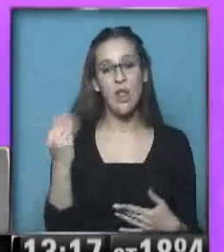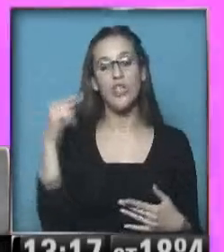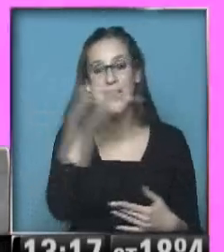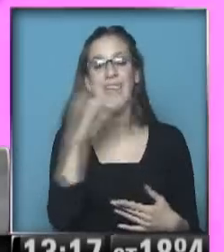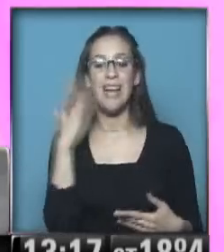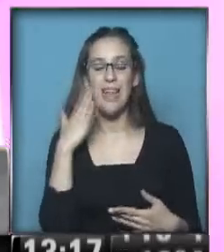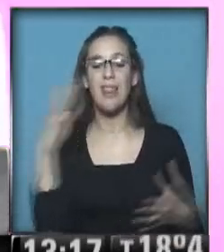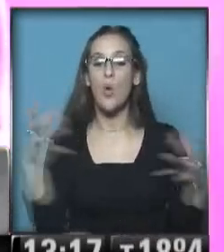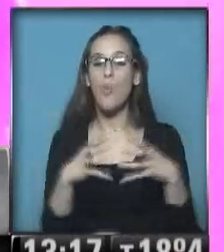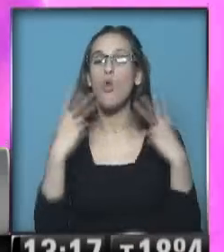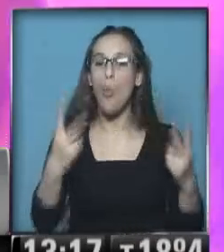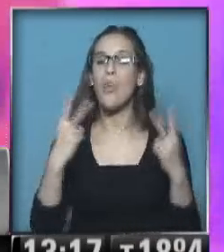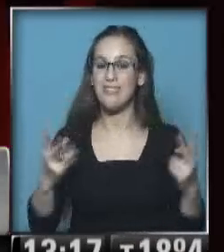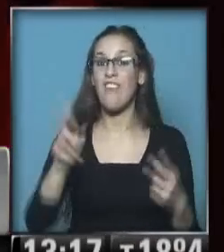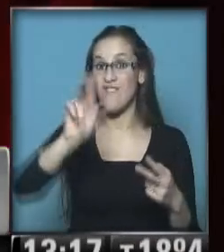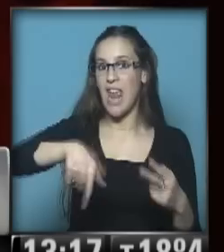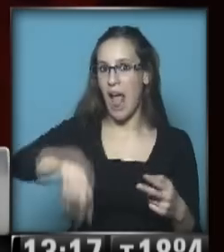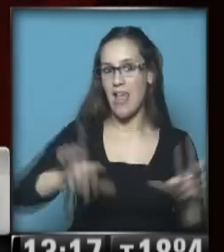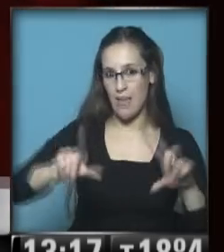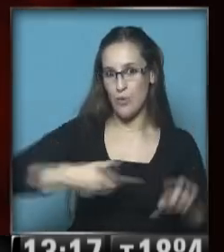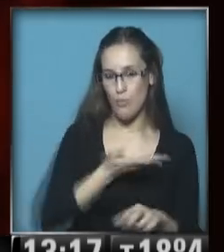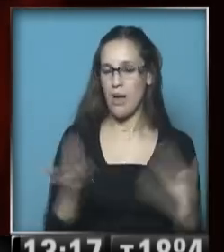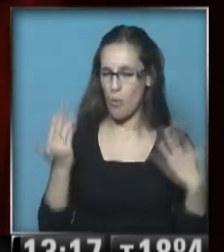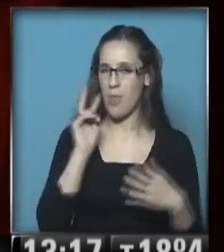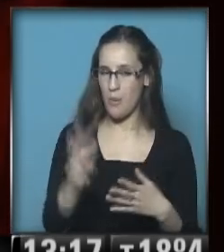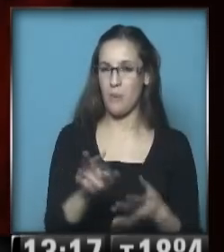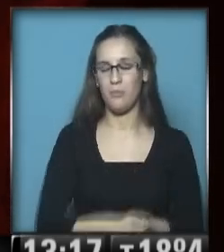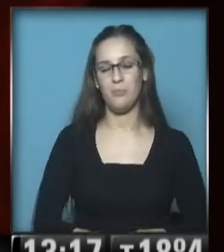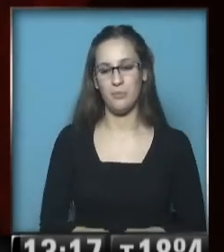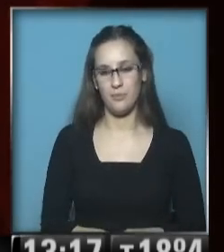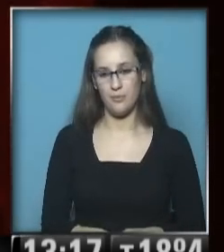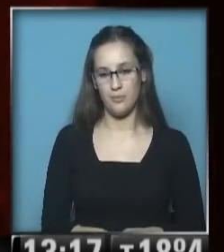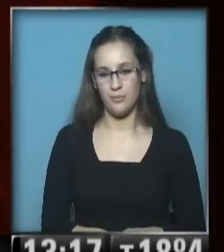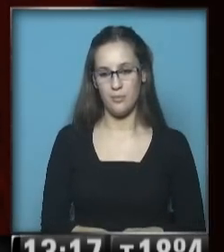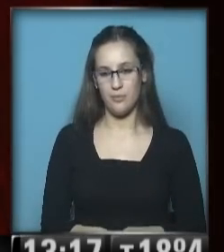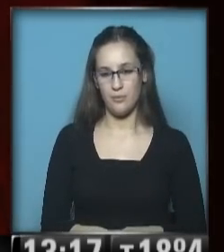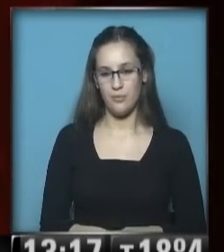de Turistas te espera en Estudio 1 de la Televisión Pública.